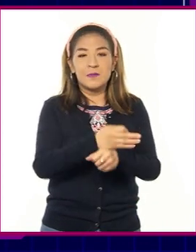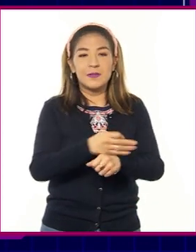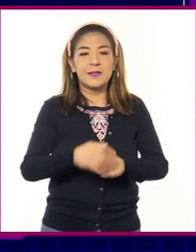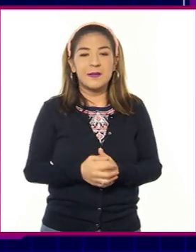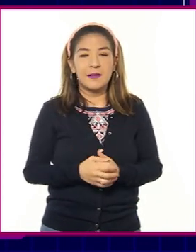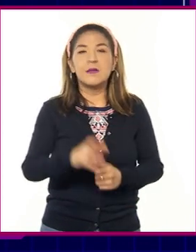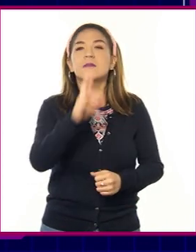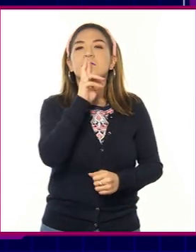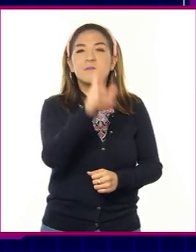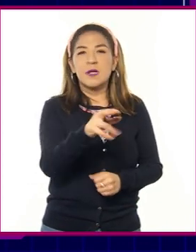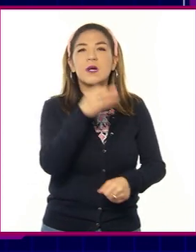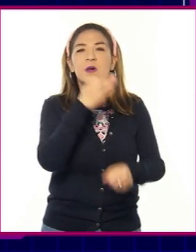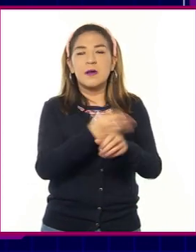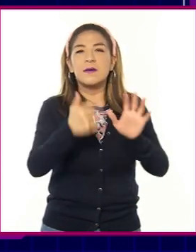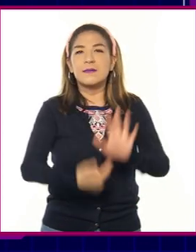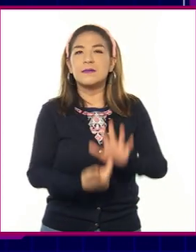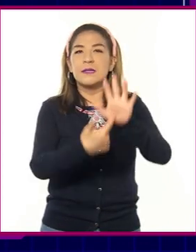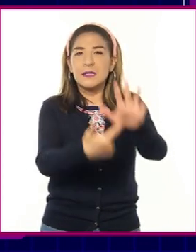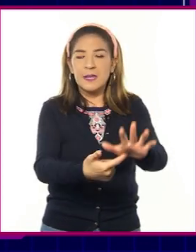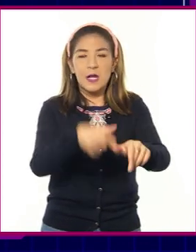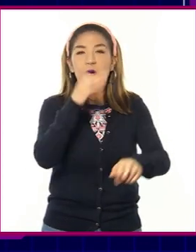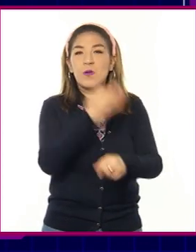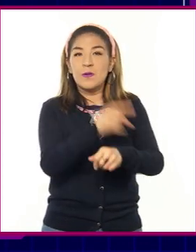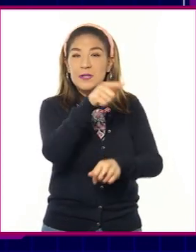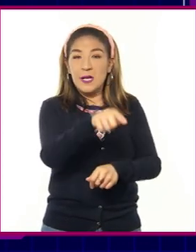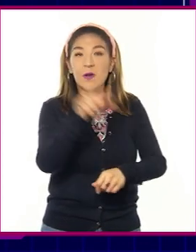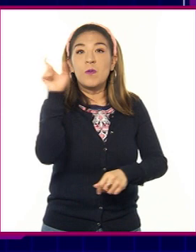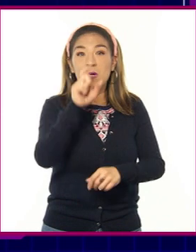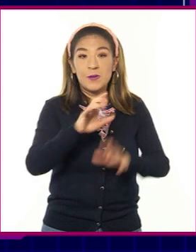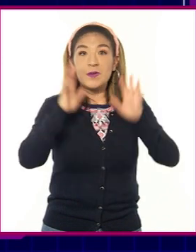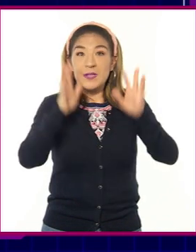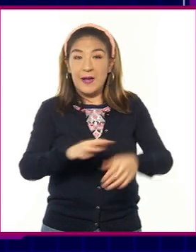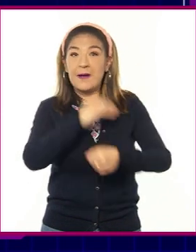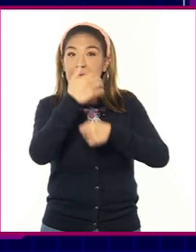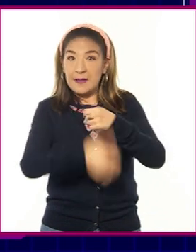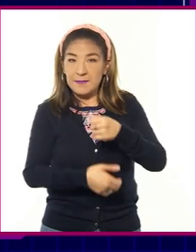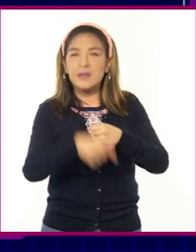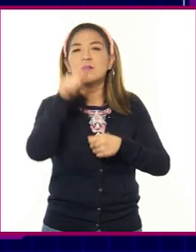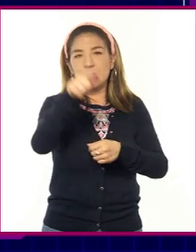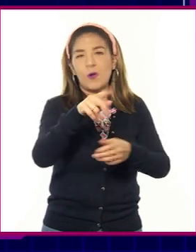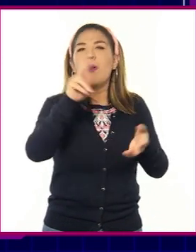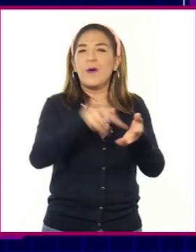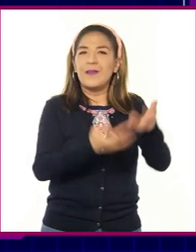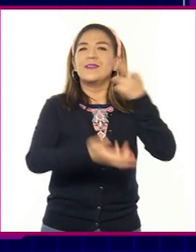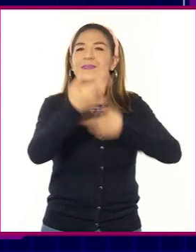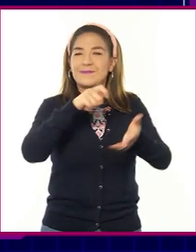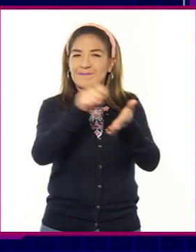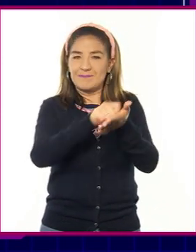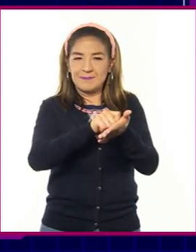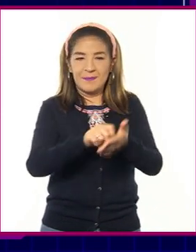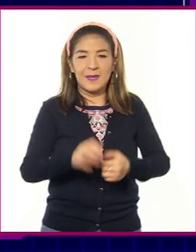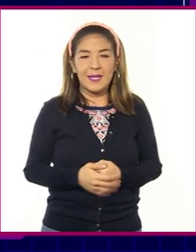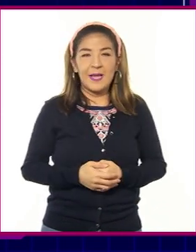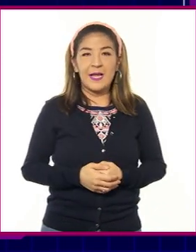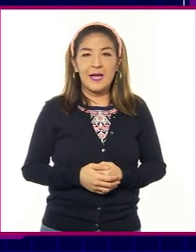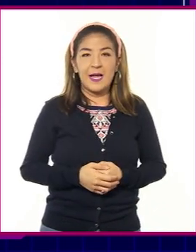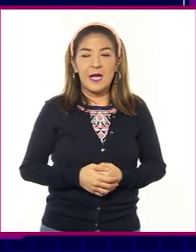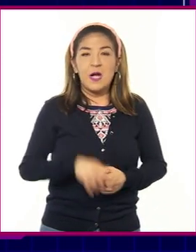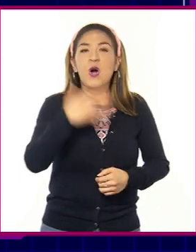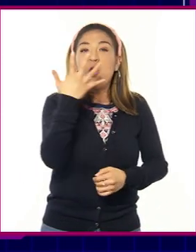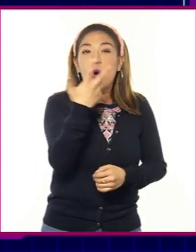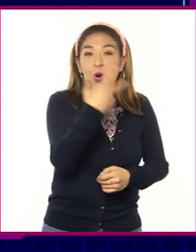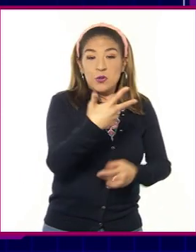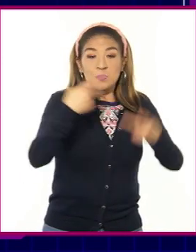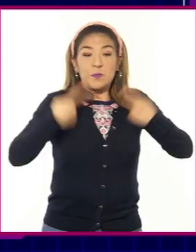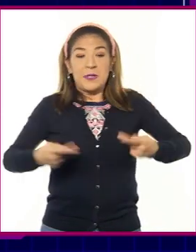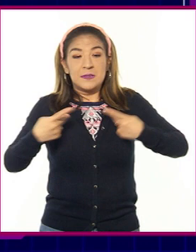comparen sus resultados con los mostrados aquí y en caso necesario, corrijan. 8 mecánicos realizarían ese trabajo